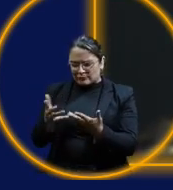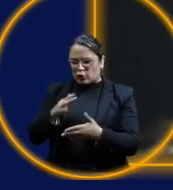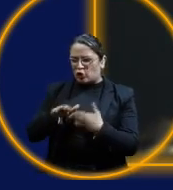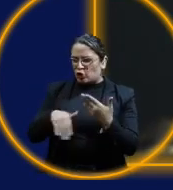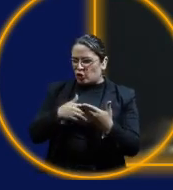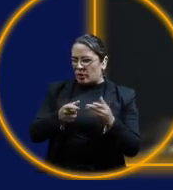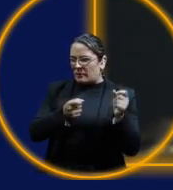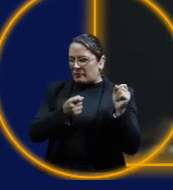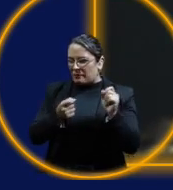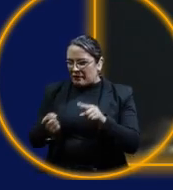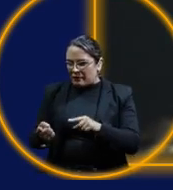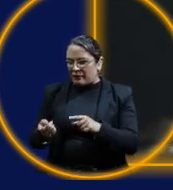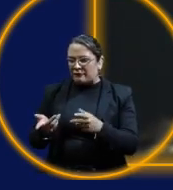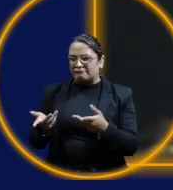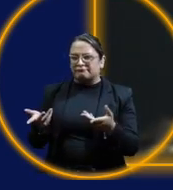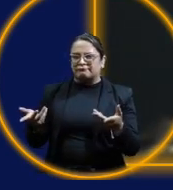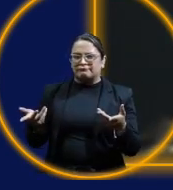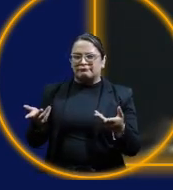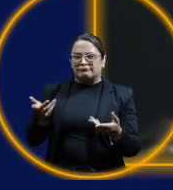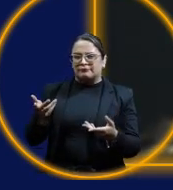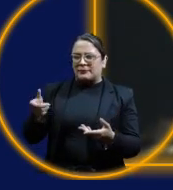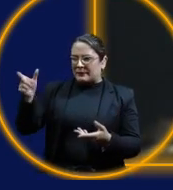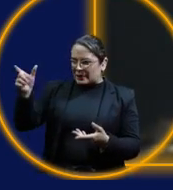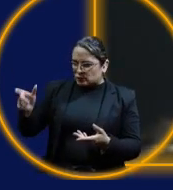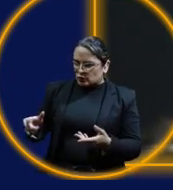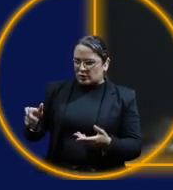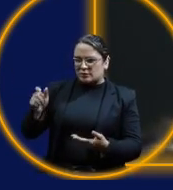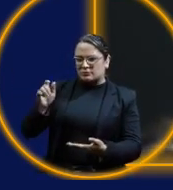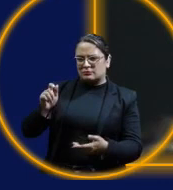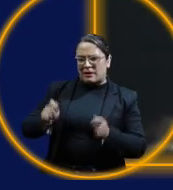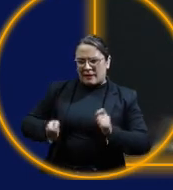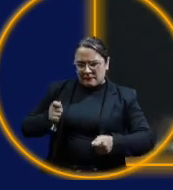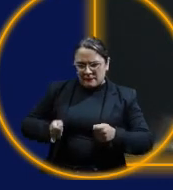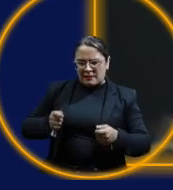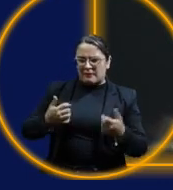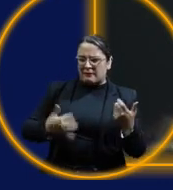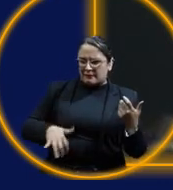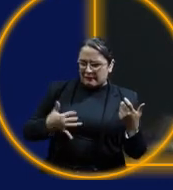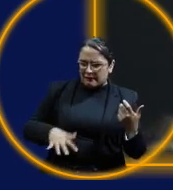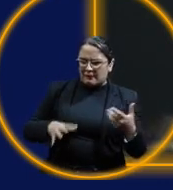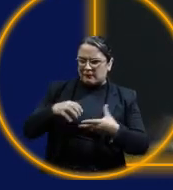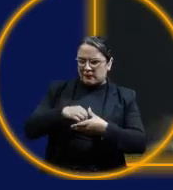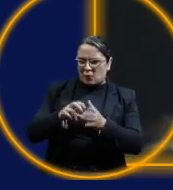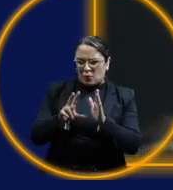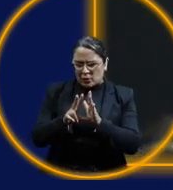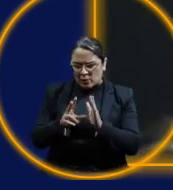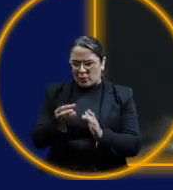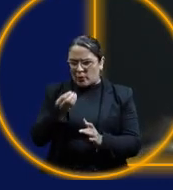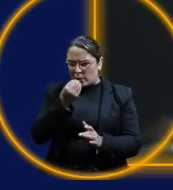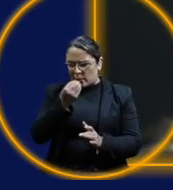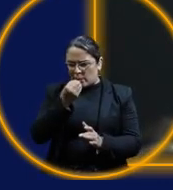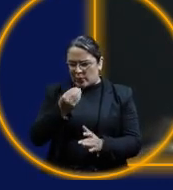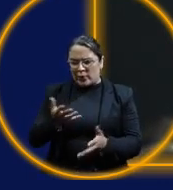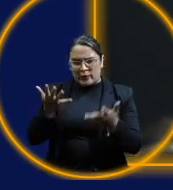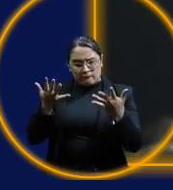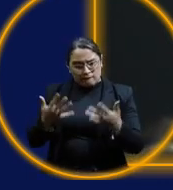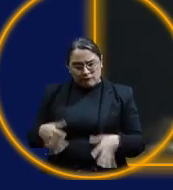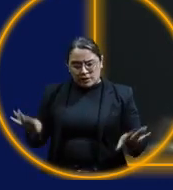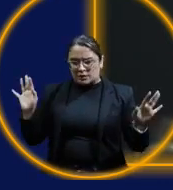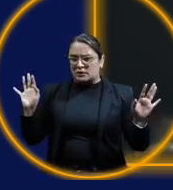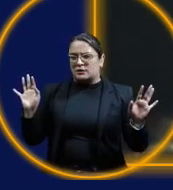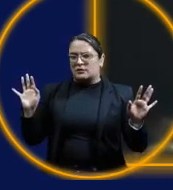todo mis músicos e los pedaje la comida y al final del tour inclusive si nos iba